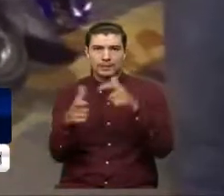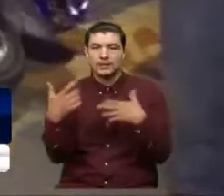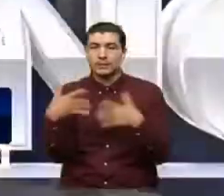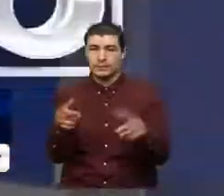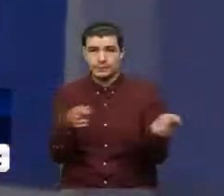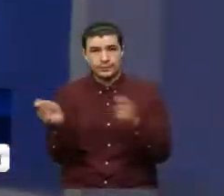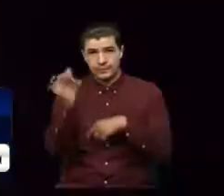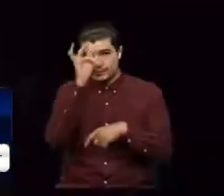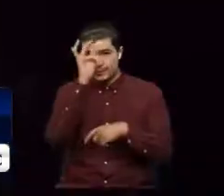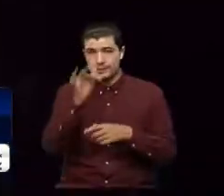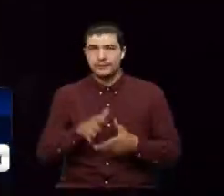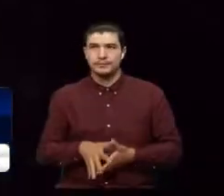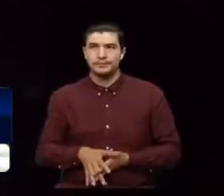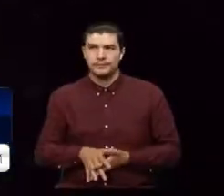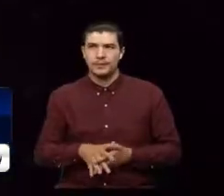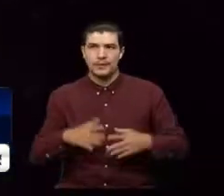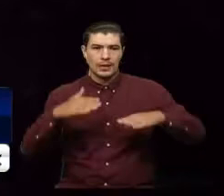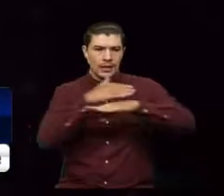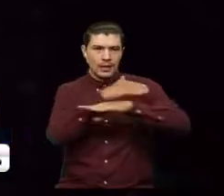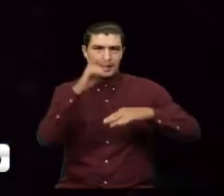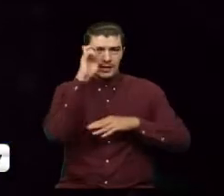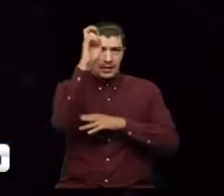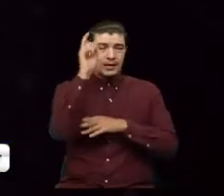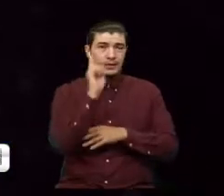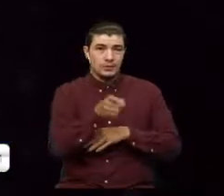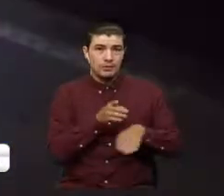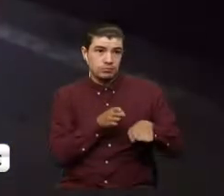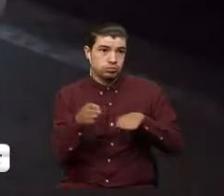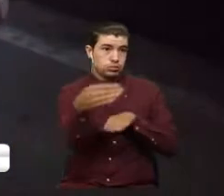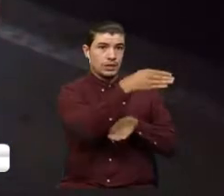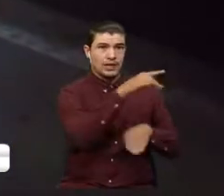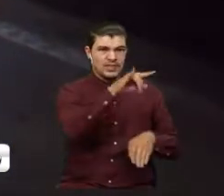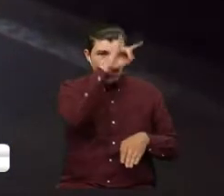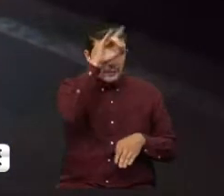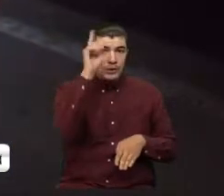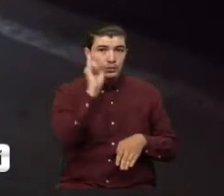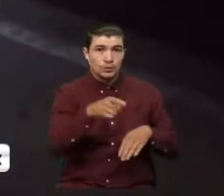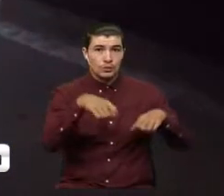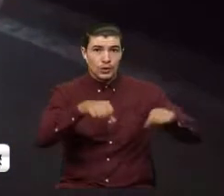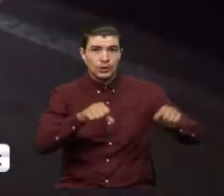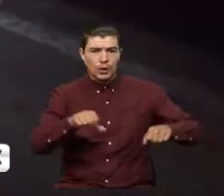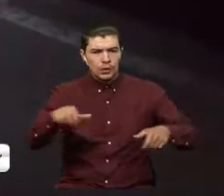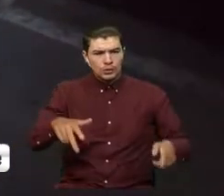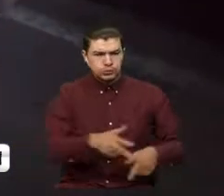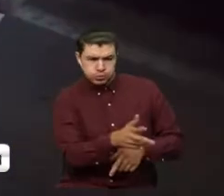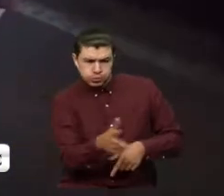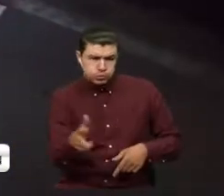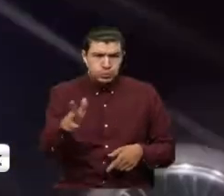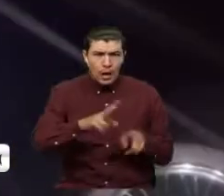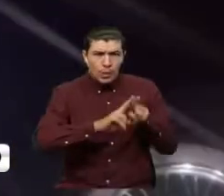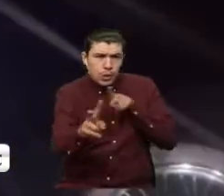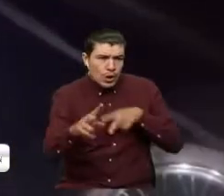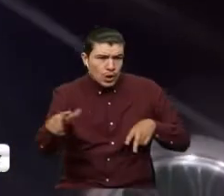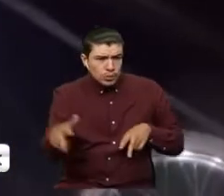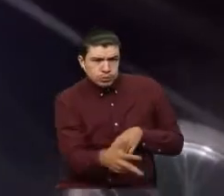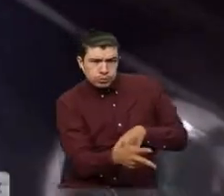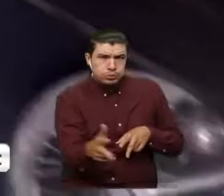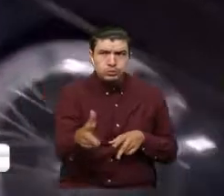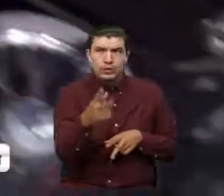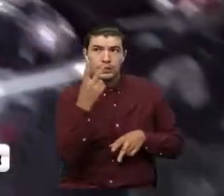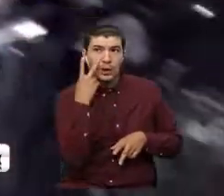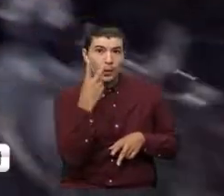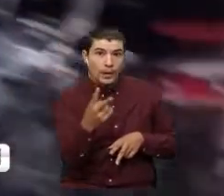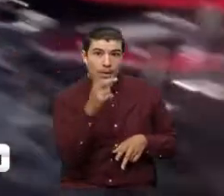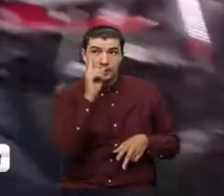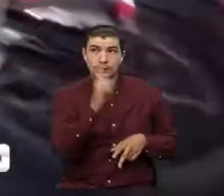heridas por la vía el norte a la altura de la curva del un motociclista que se movilizaba en exceso de velocidad al no percatarse del que el